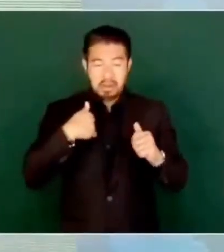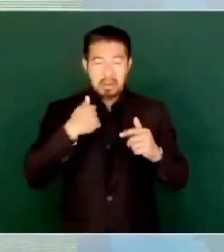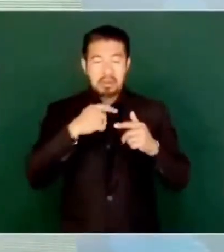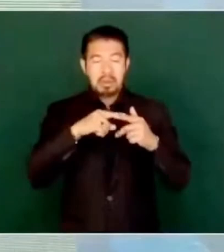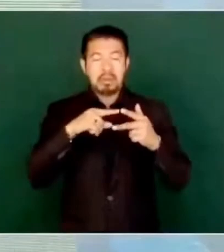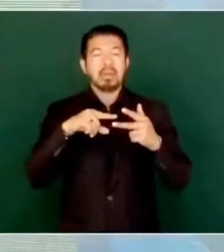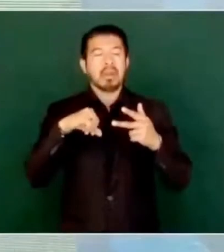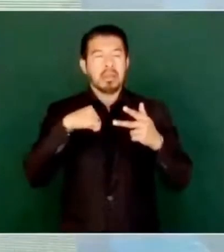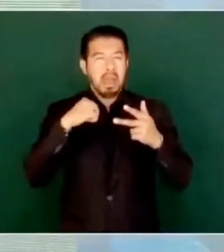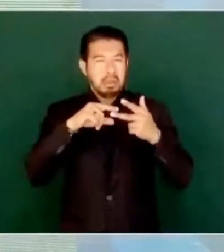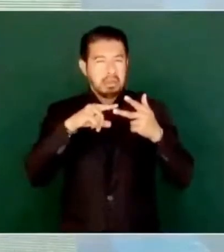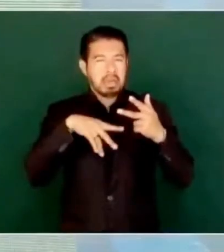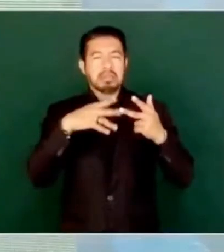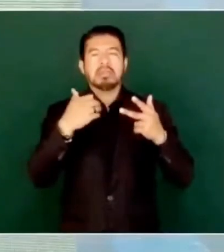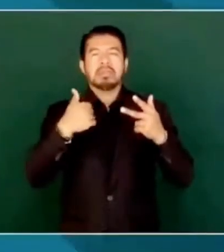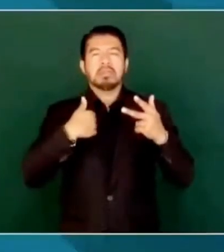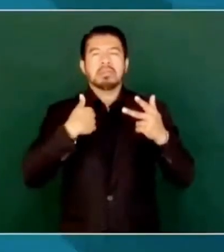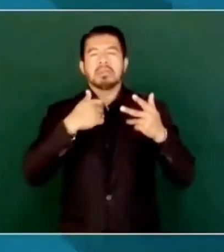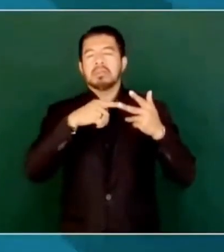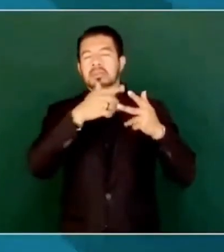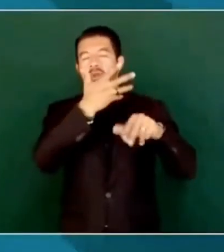con respeto.